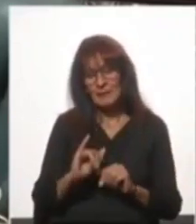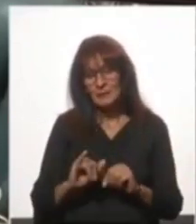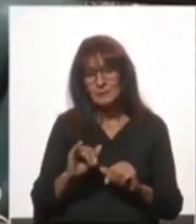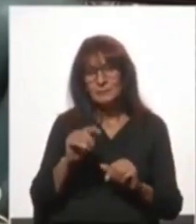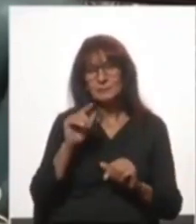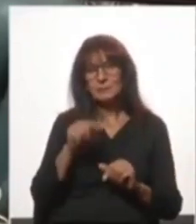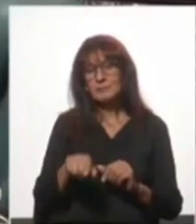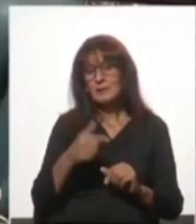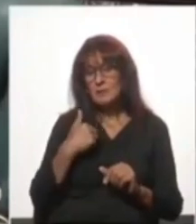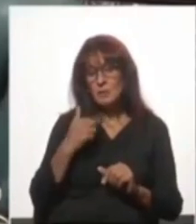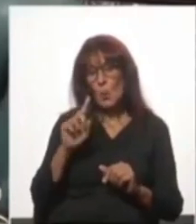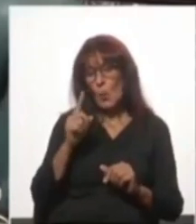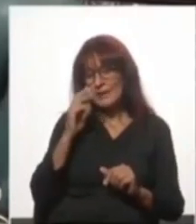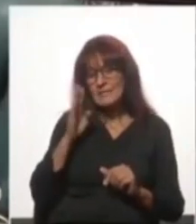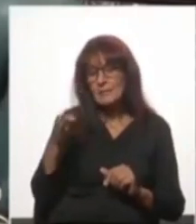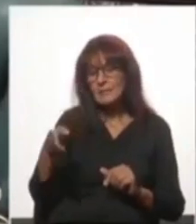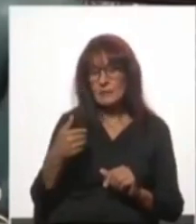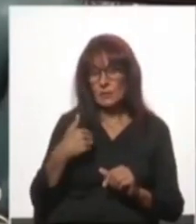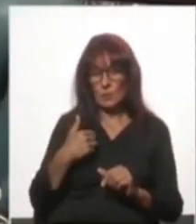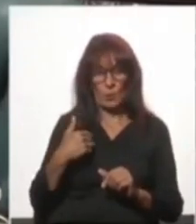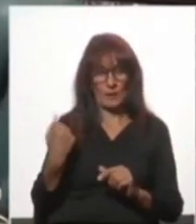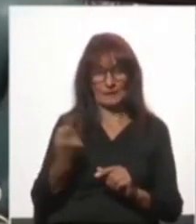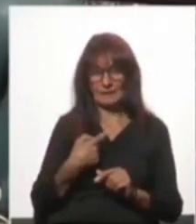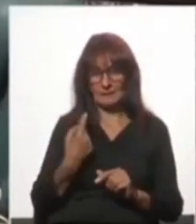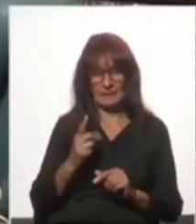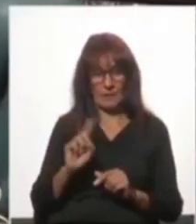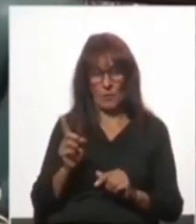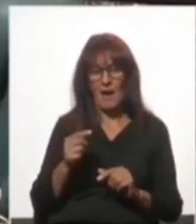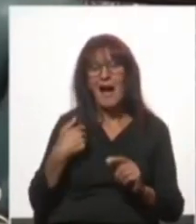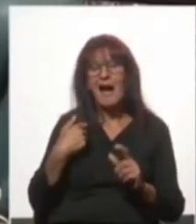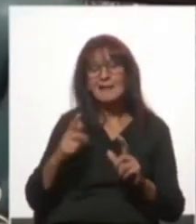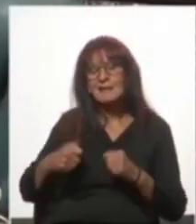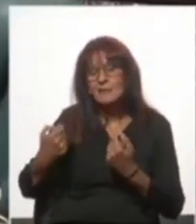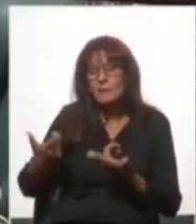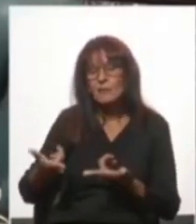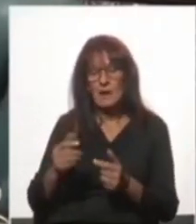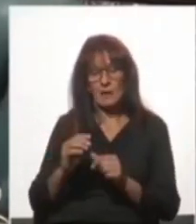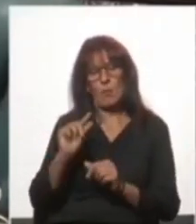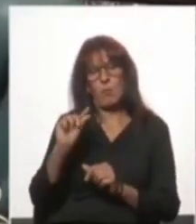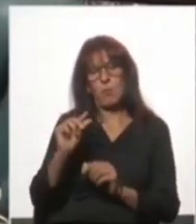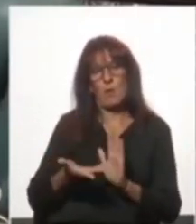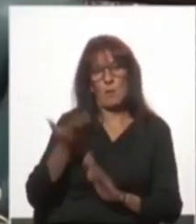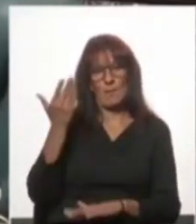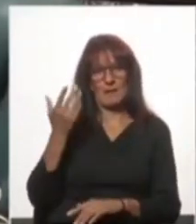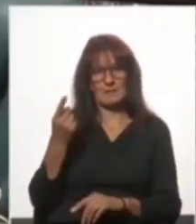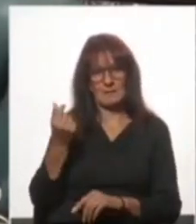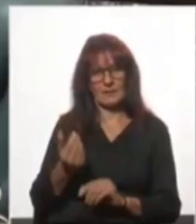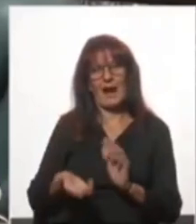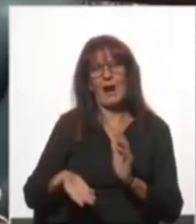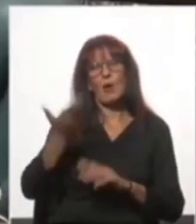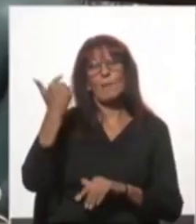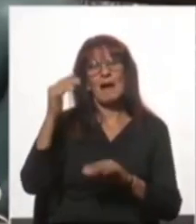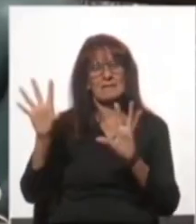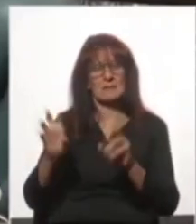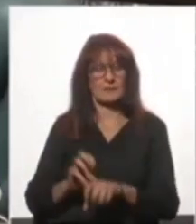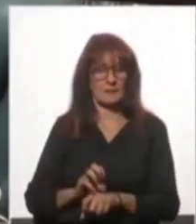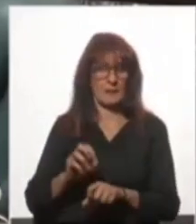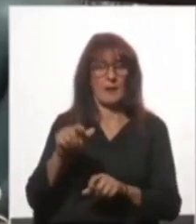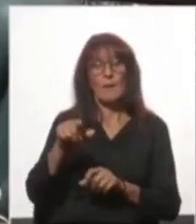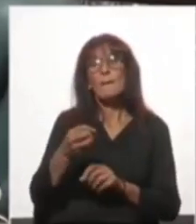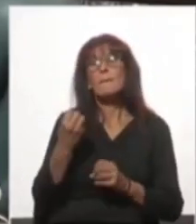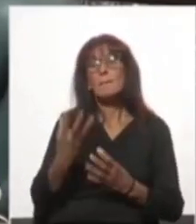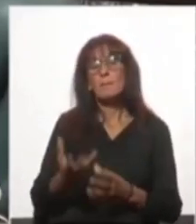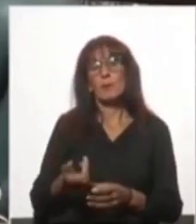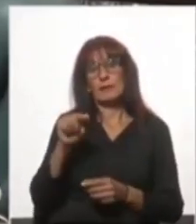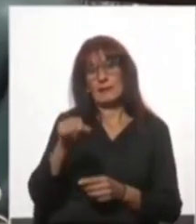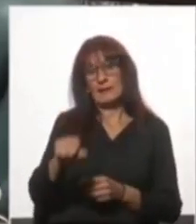no es nuestra visión. Nuestra visión es que había que volcar algo más de recursos a los sectores más vulnerables, porque el grueso de lo que